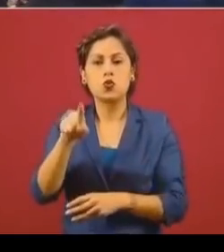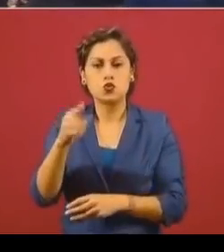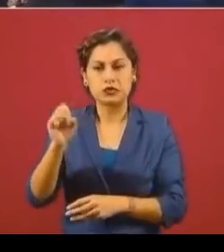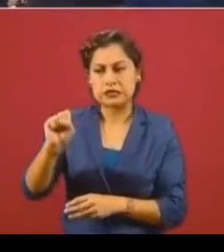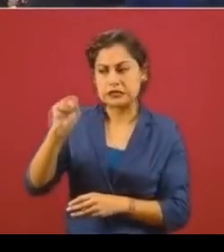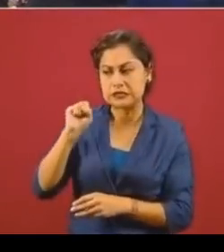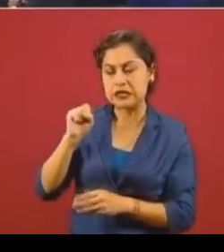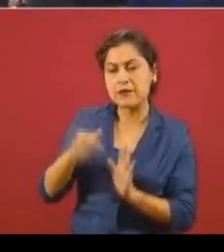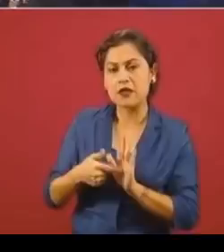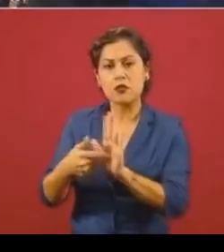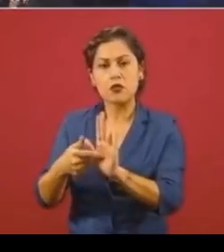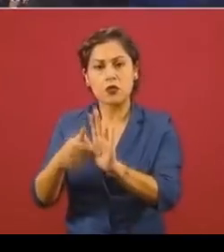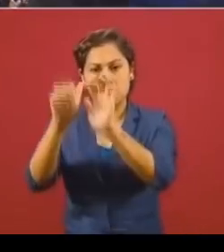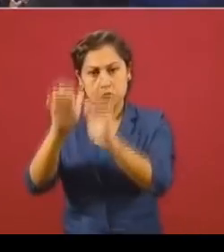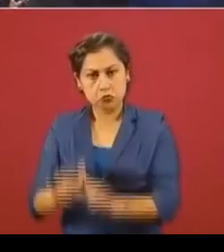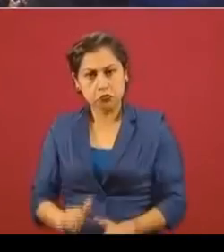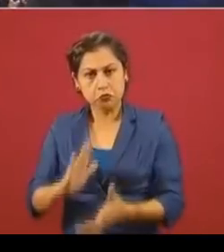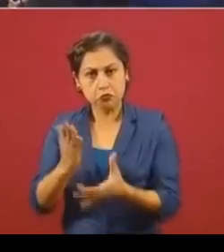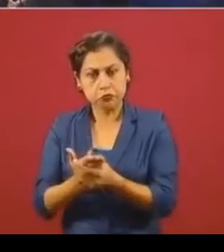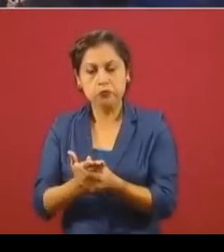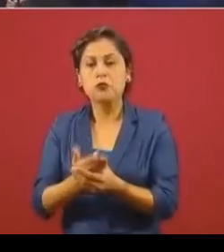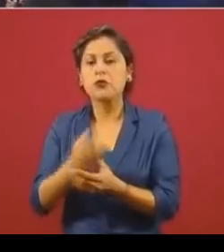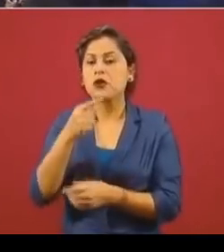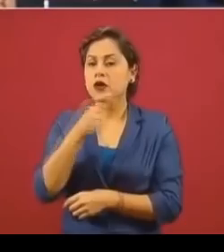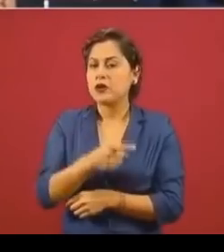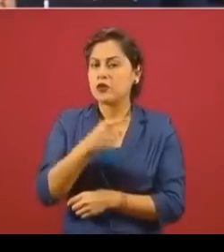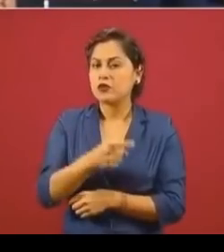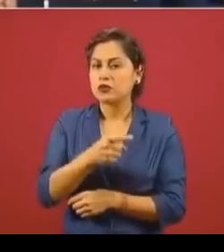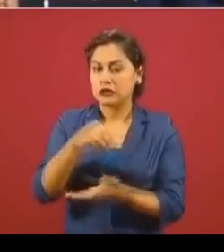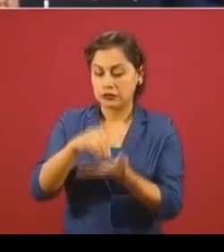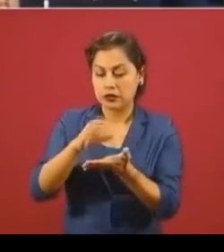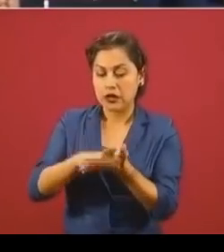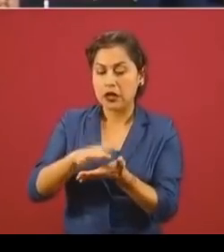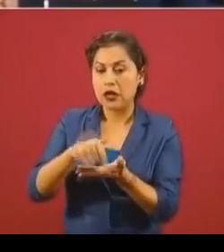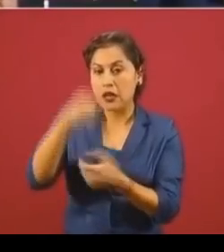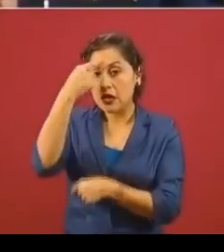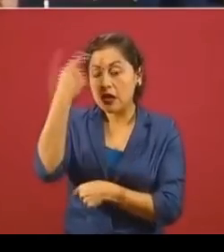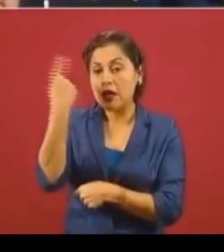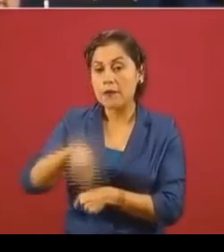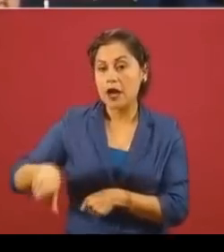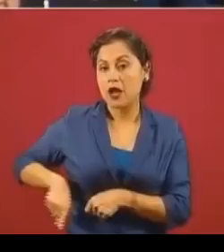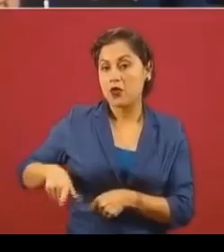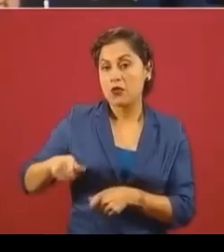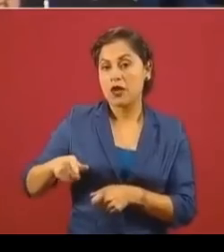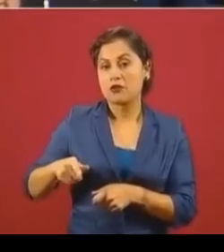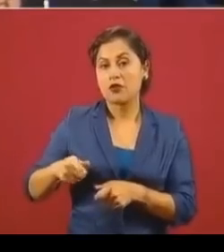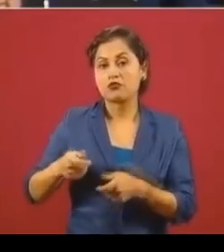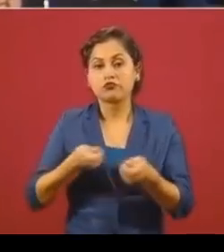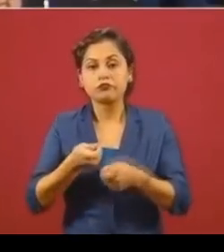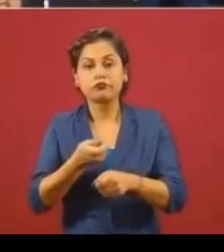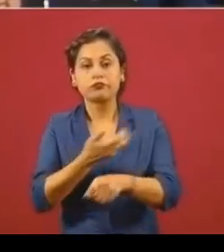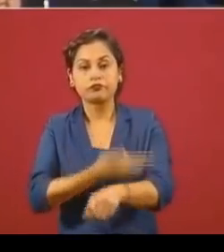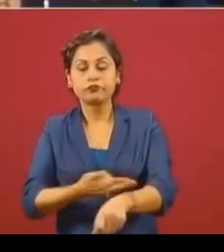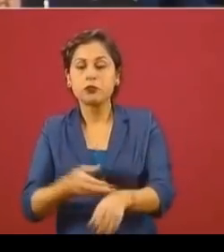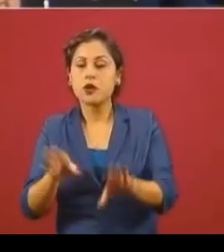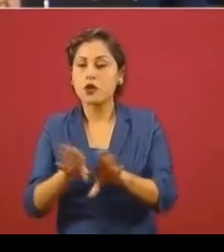desprenderán acciones concretas para el manejo de su administración? Esto le pregunto, señor presidente,